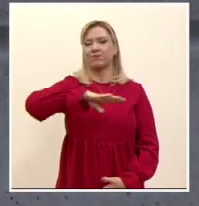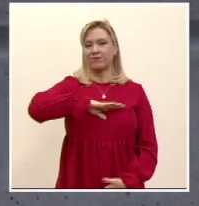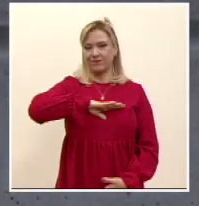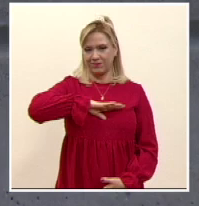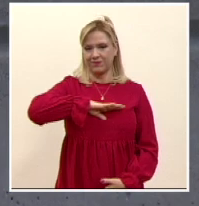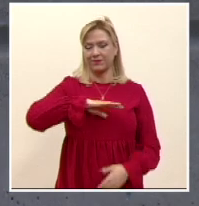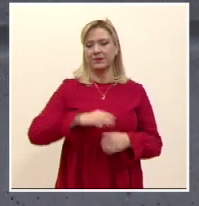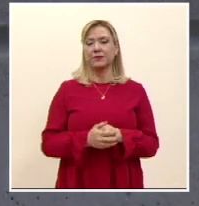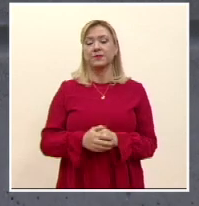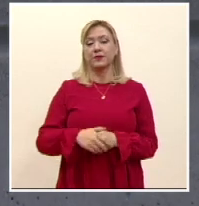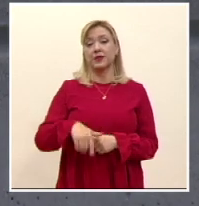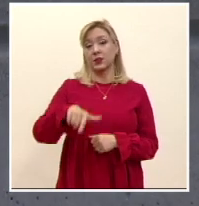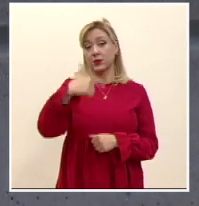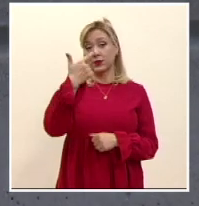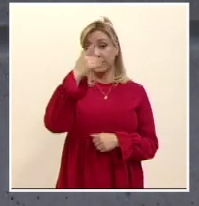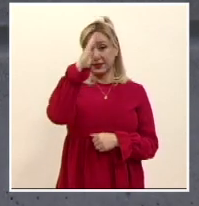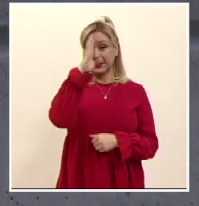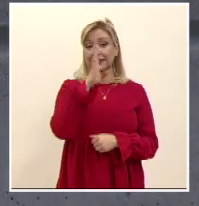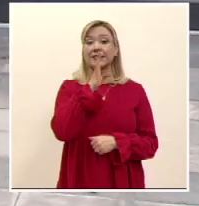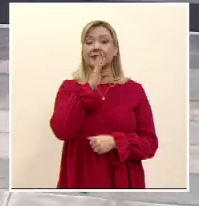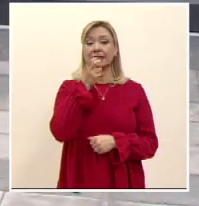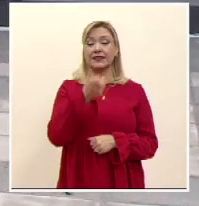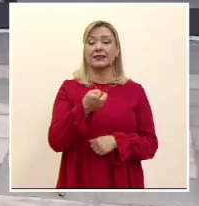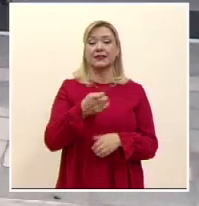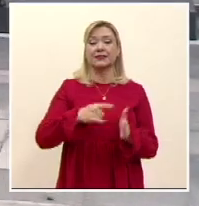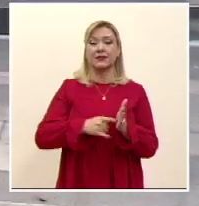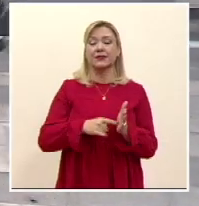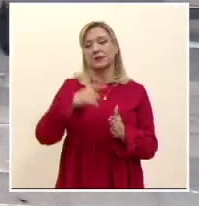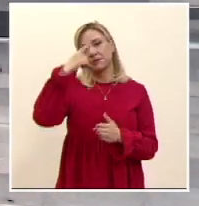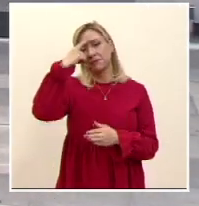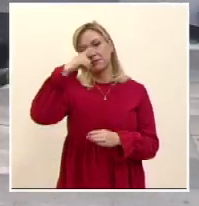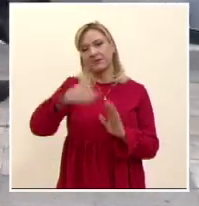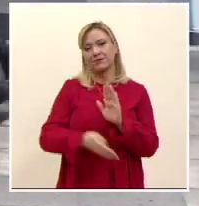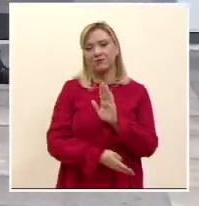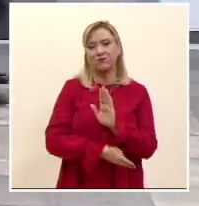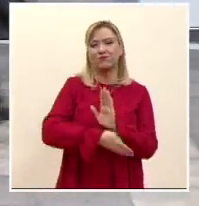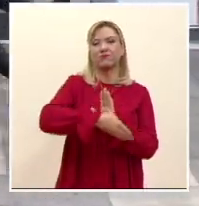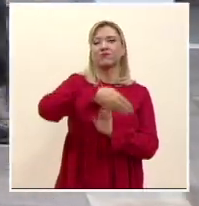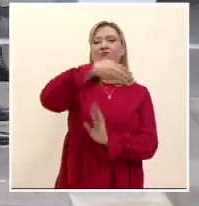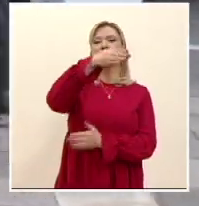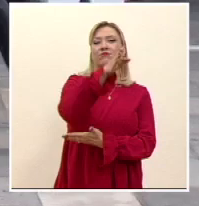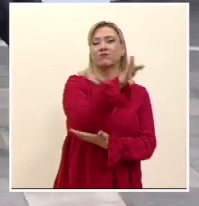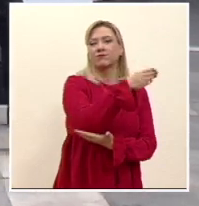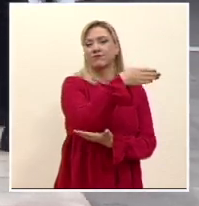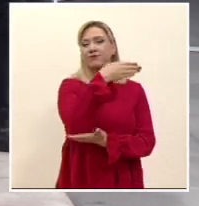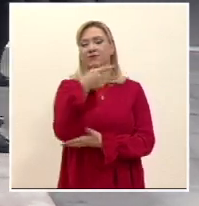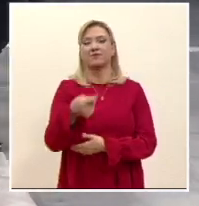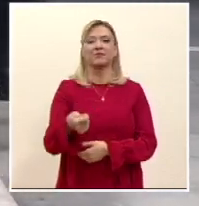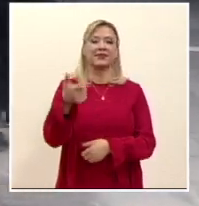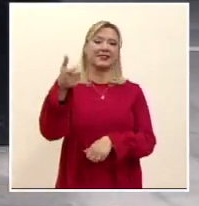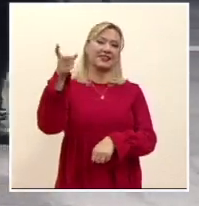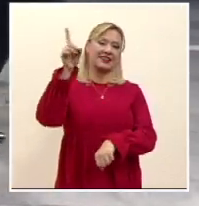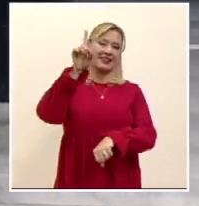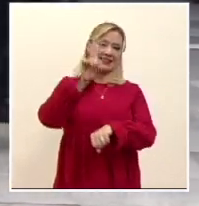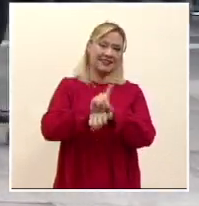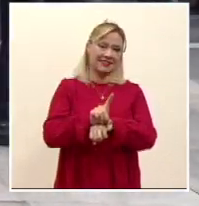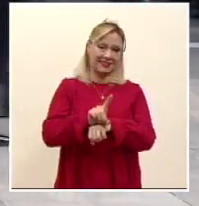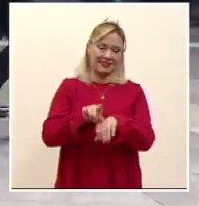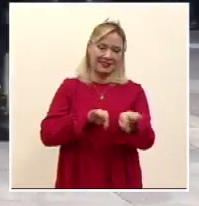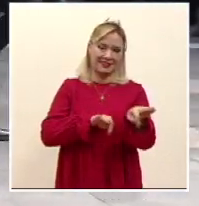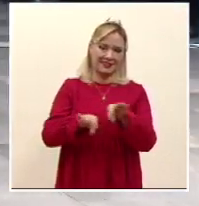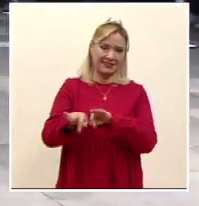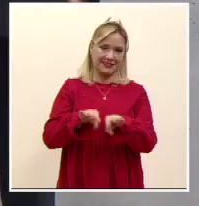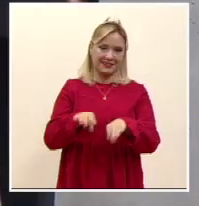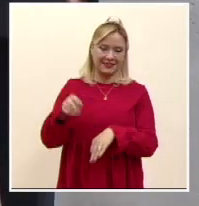Antes del mediodía, la magistrada presidenta encabezó la ceremonia cívica con motivo de la primera sesión pública de este año del